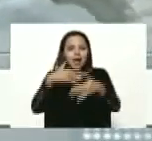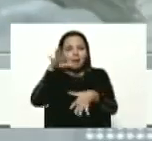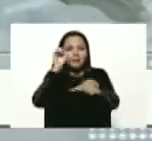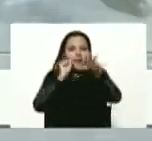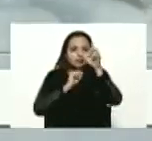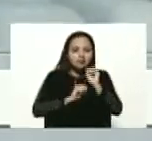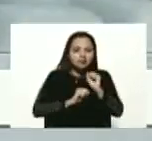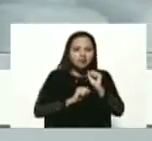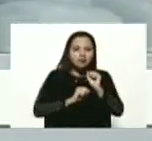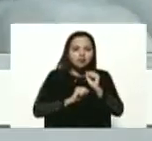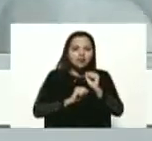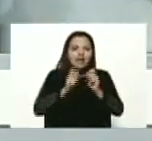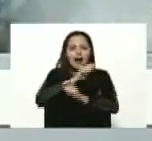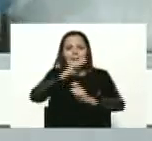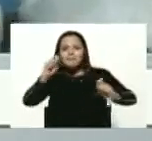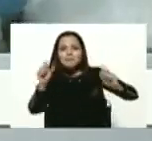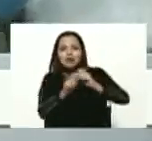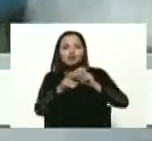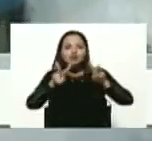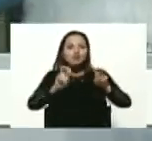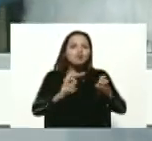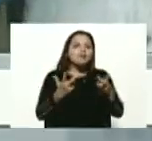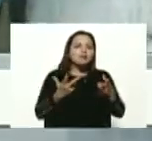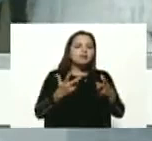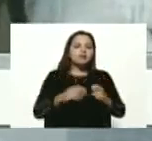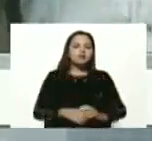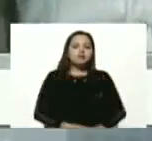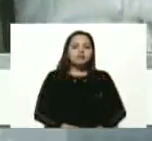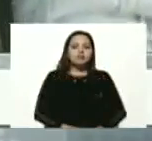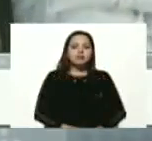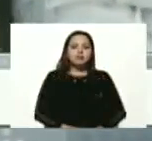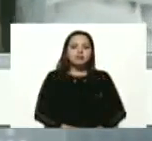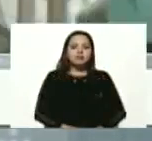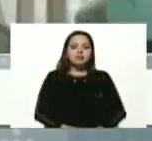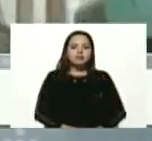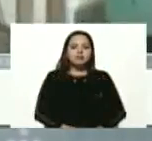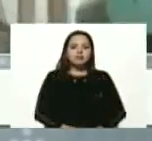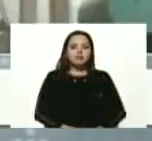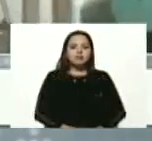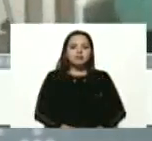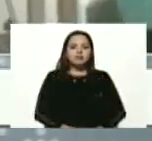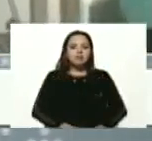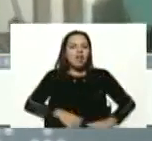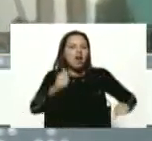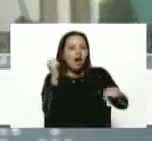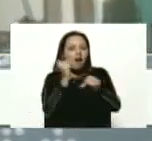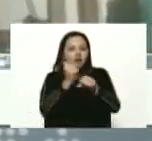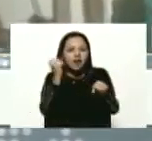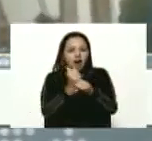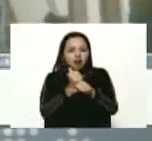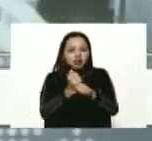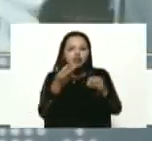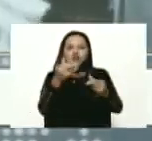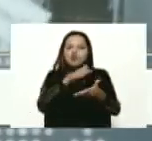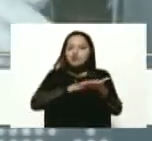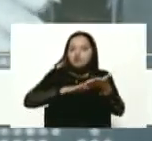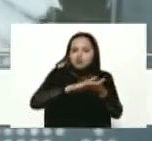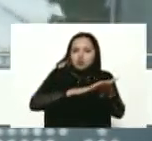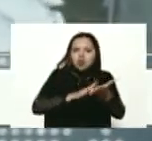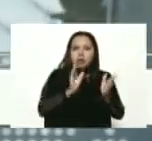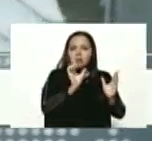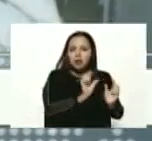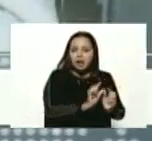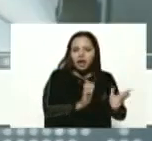rompiendo paradigmas, creando nuevos paradigmas, y trabajando soluciones parciales,